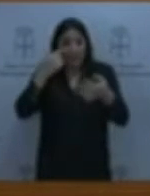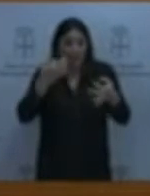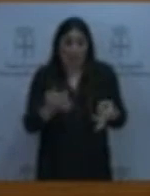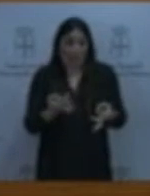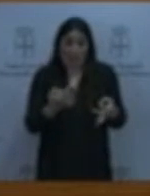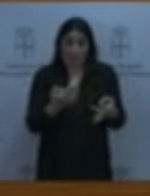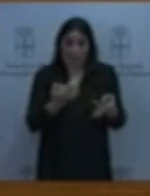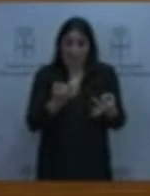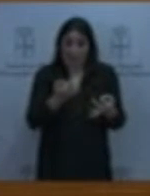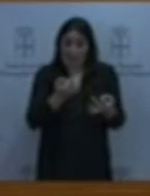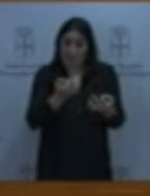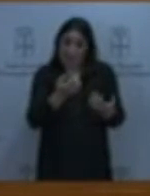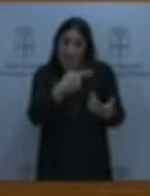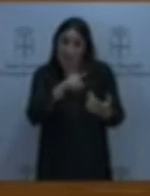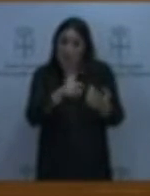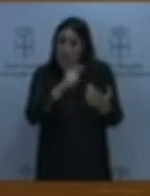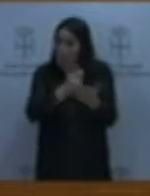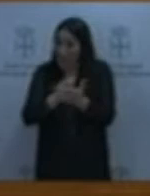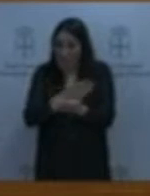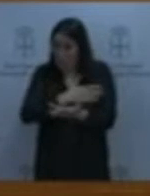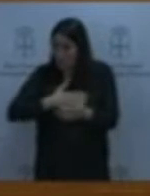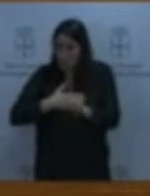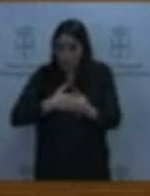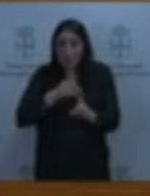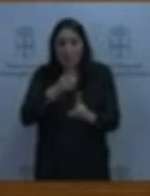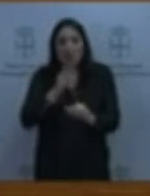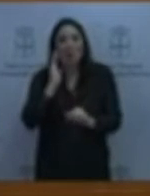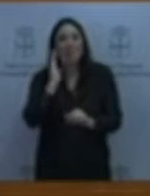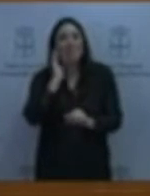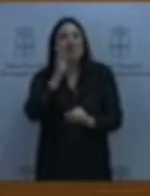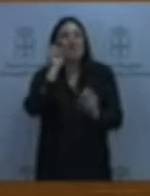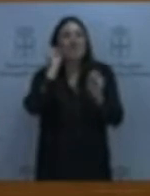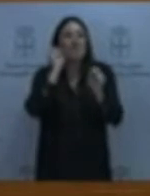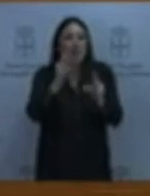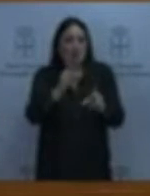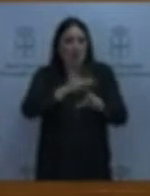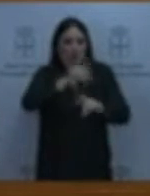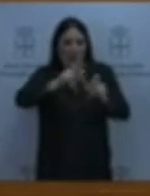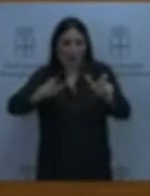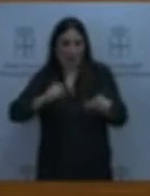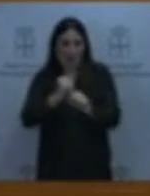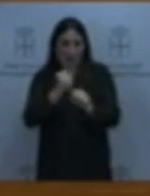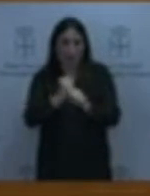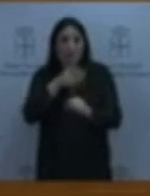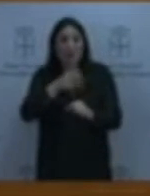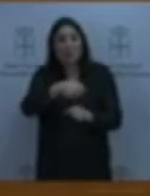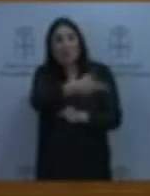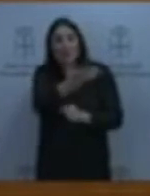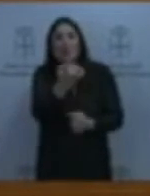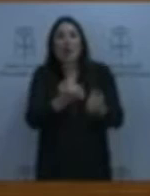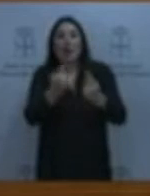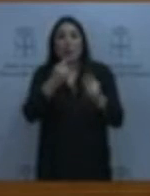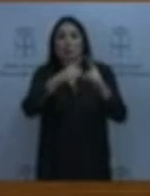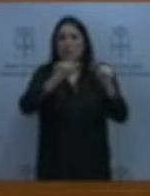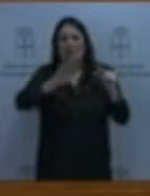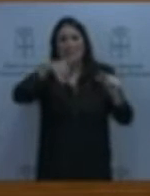intención de abonar. Y esto es buscar un perjuicio aún mayor para la plantilla, dado que alguno de ellos, incluso ahora mismo, ya está fuera de